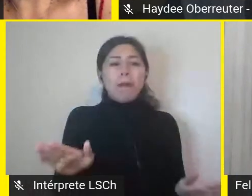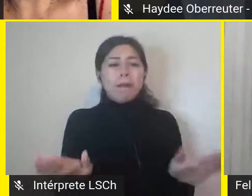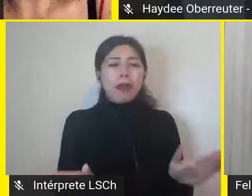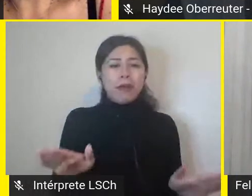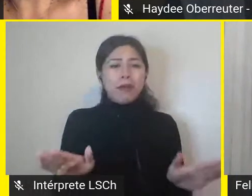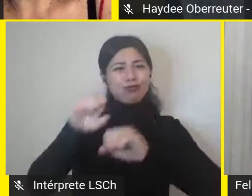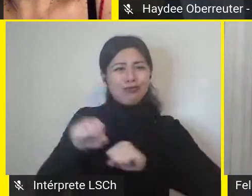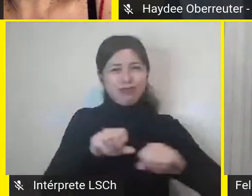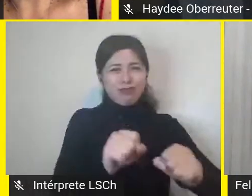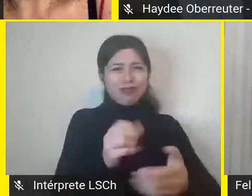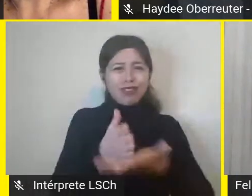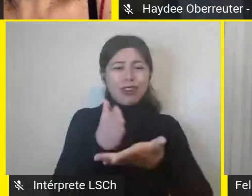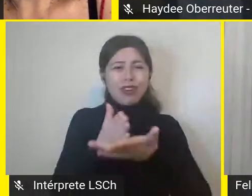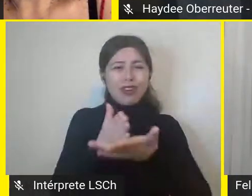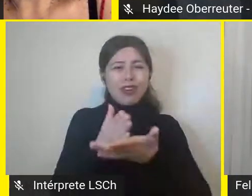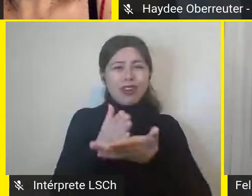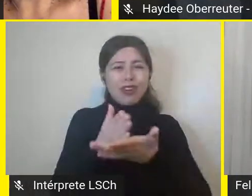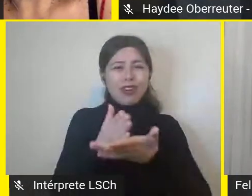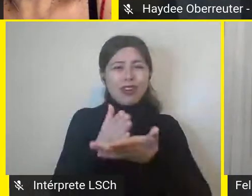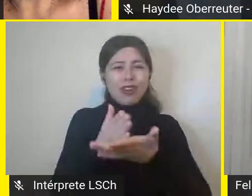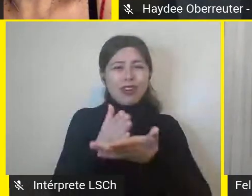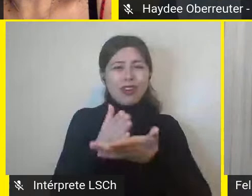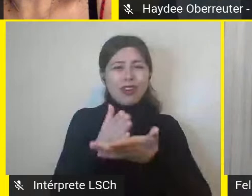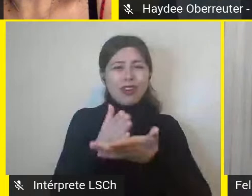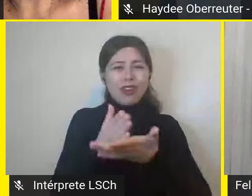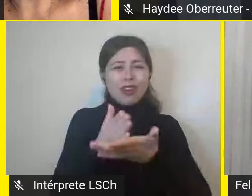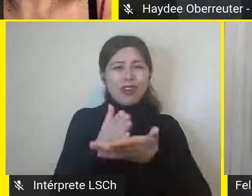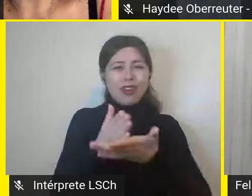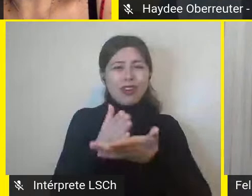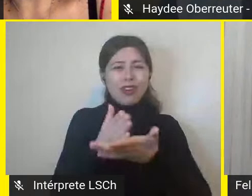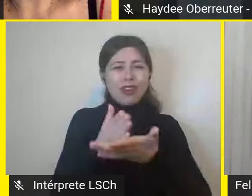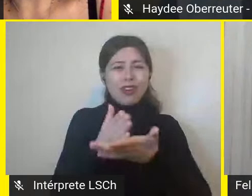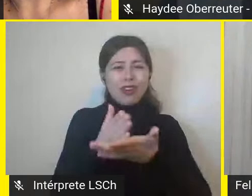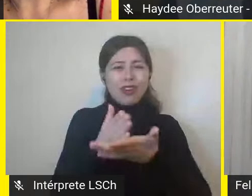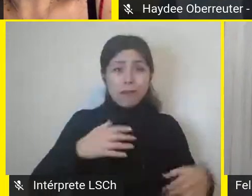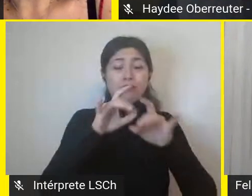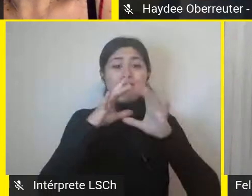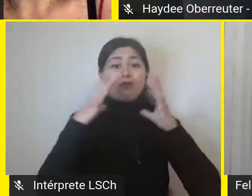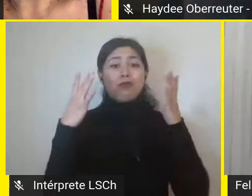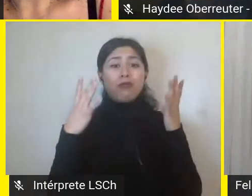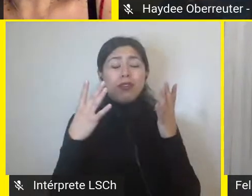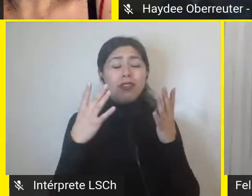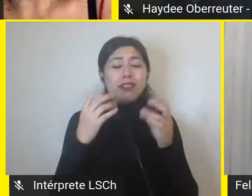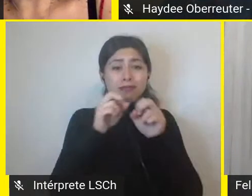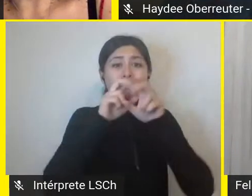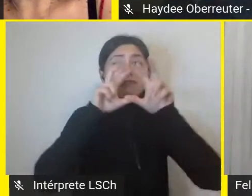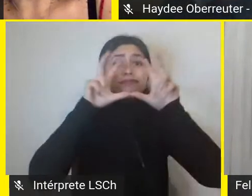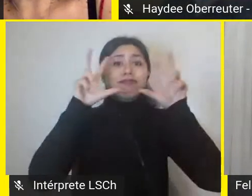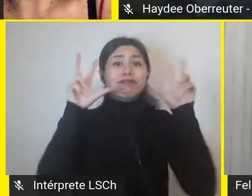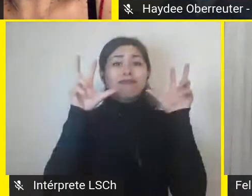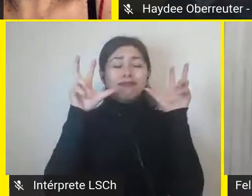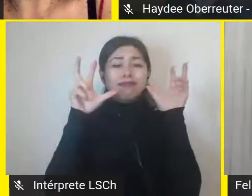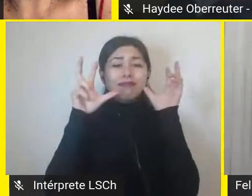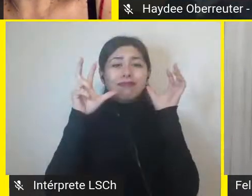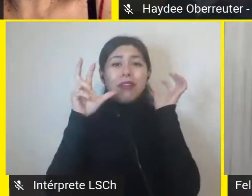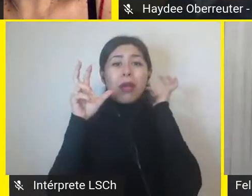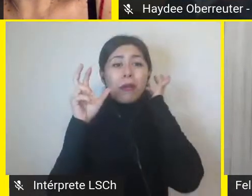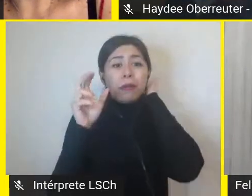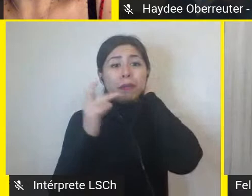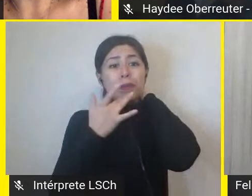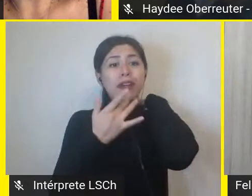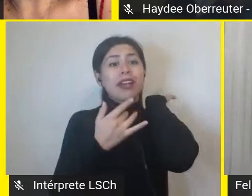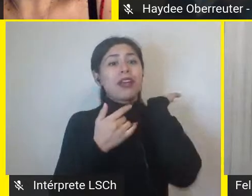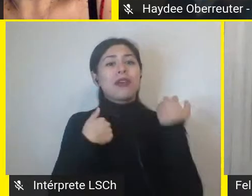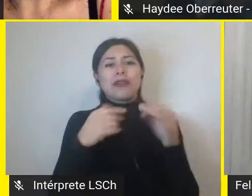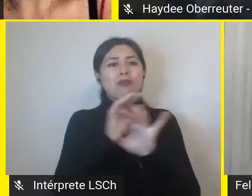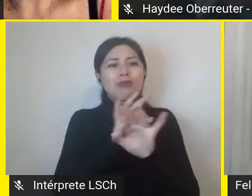por la loce, y fue, para mí fue un despertar. Yo nunca en mi vida me había relacionado con temas como de las leyes, ¿cierto?